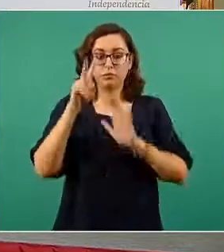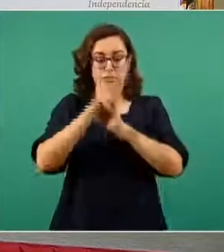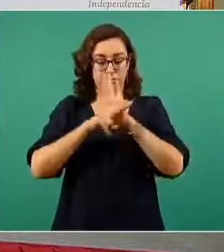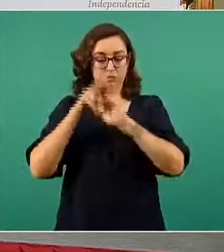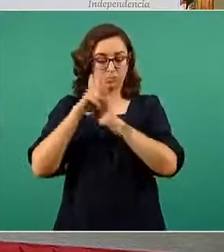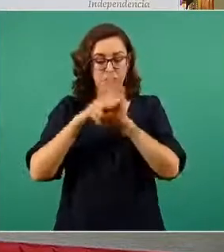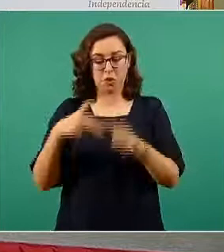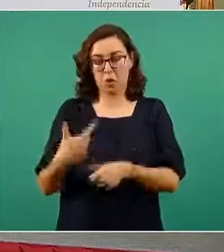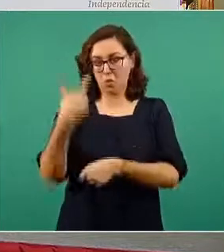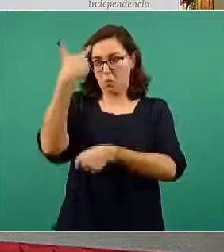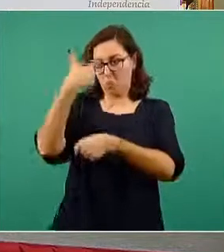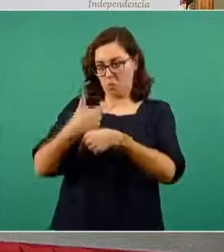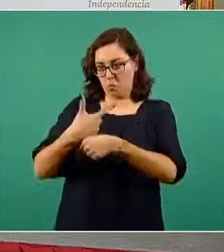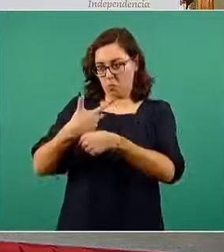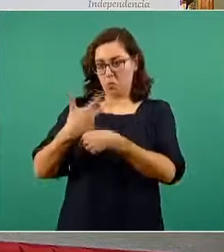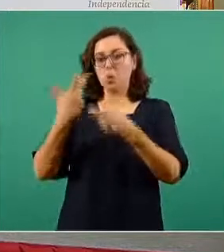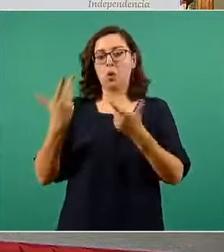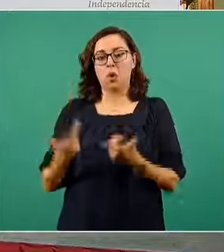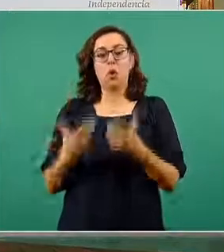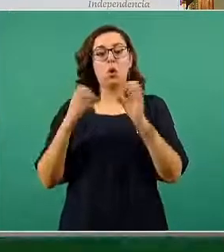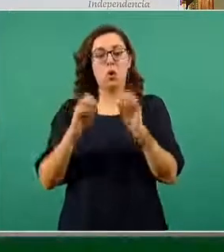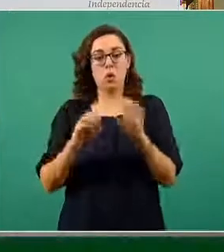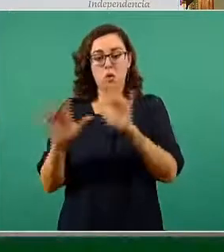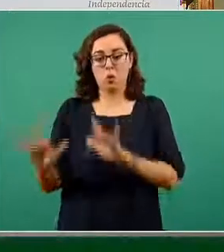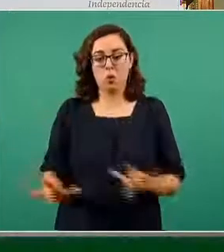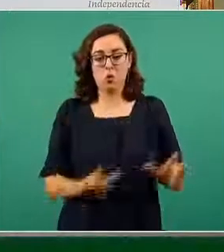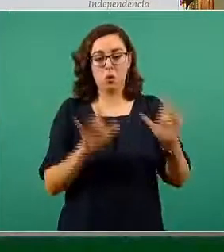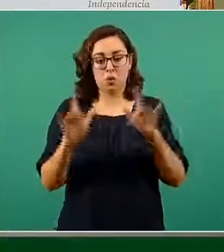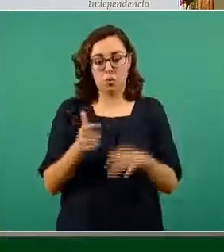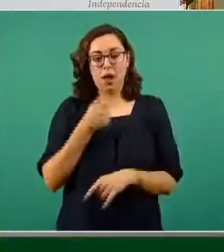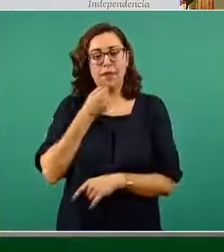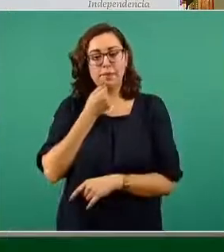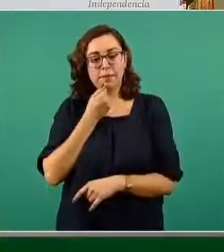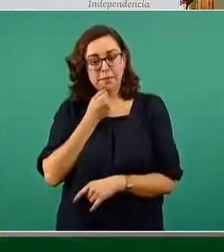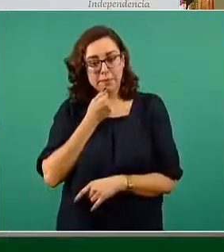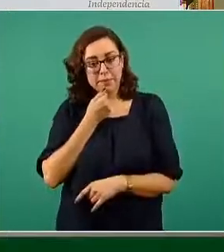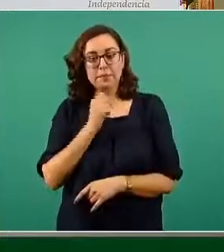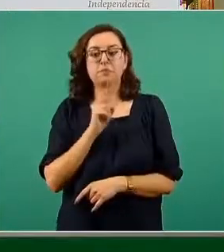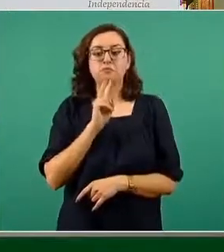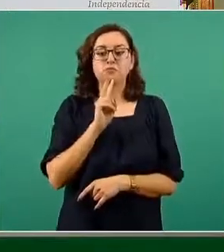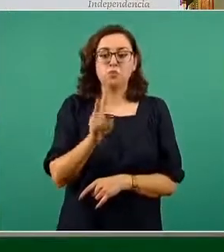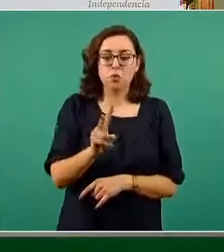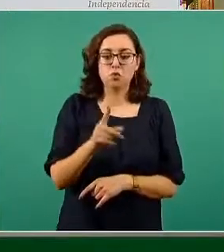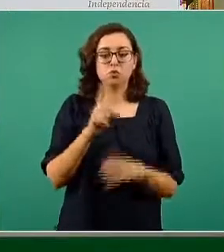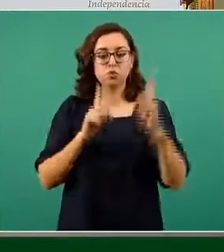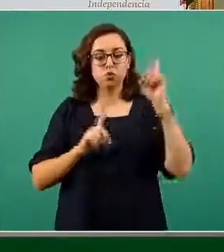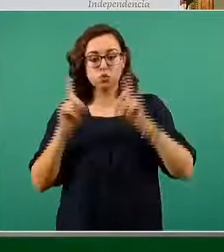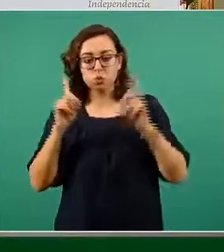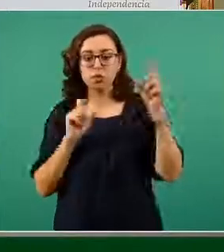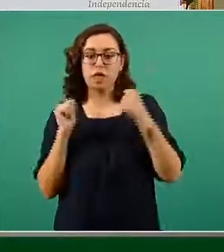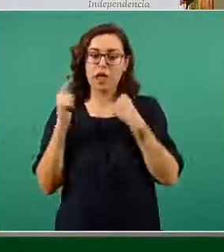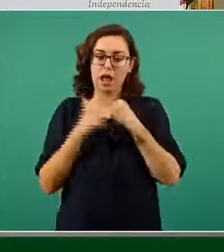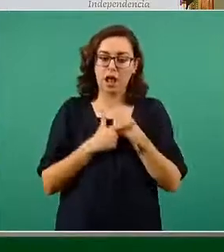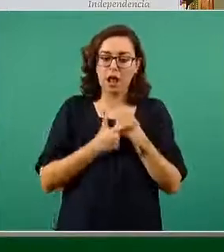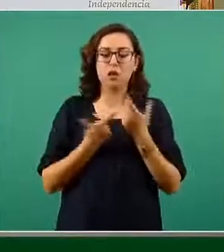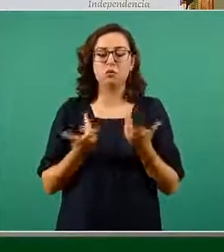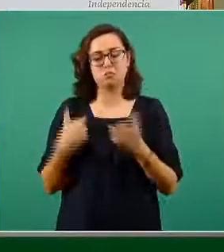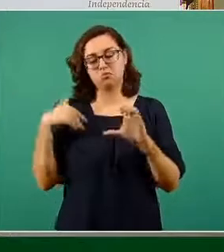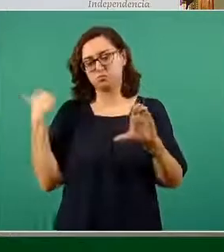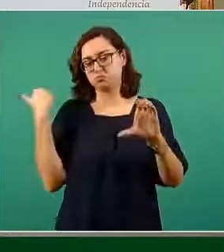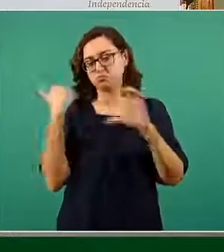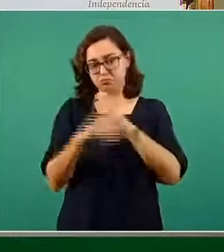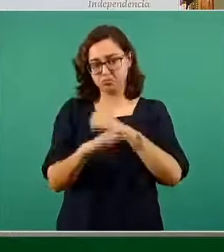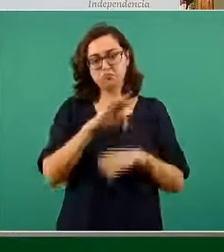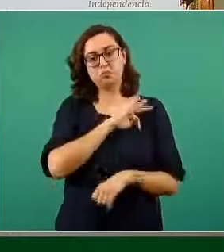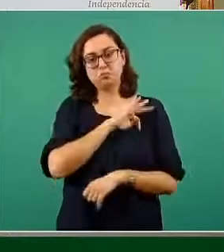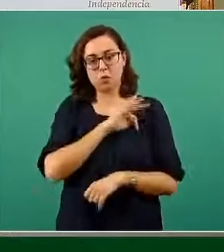video o puede pregrabar su audio con su pregunta, su inquietud, aquella duda que tiene en relación tanto